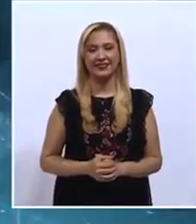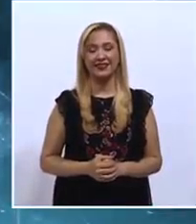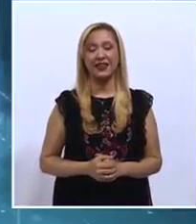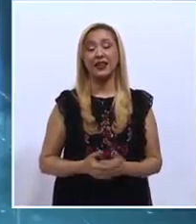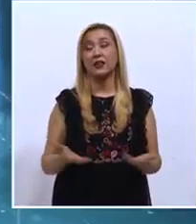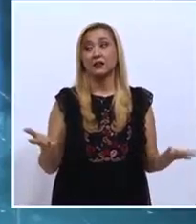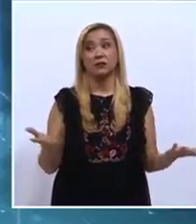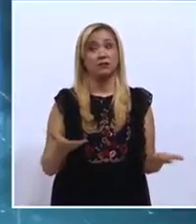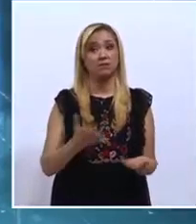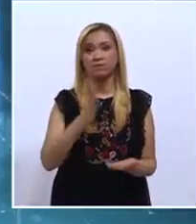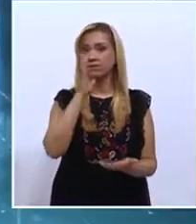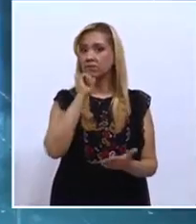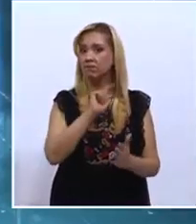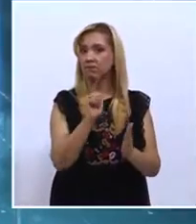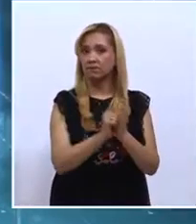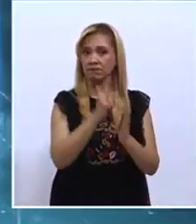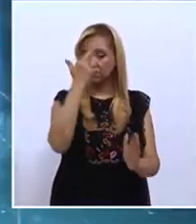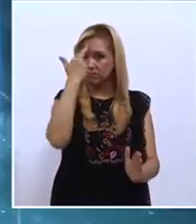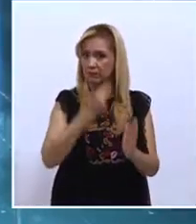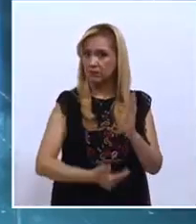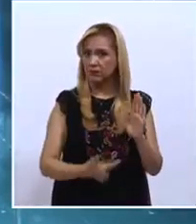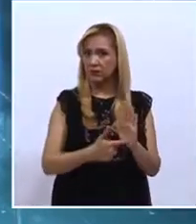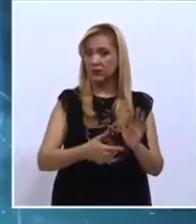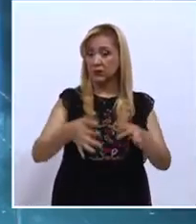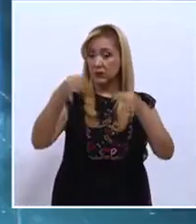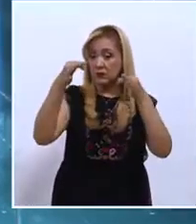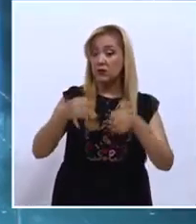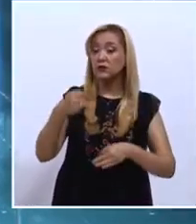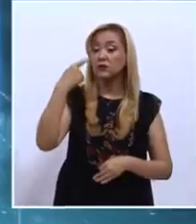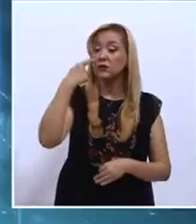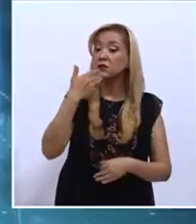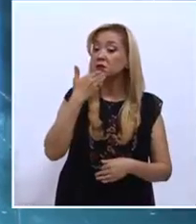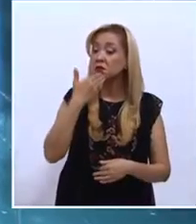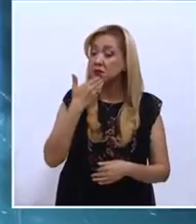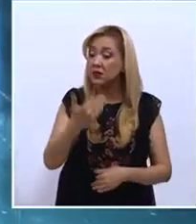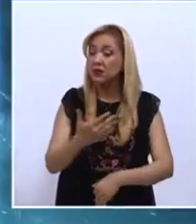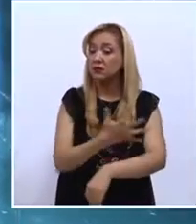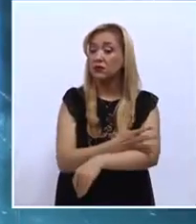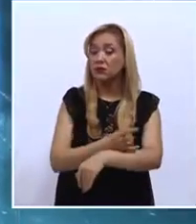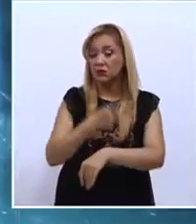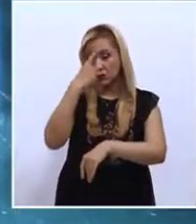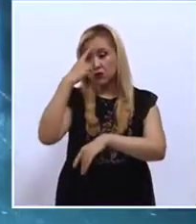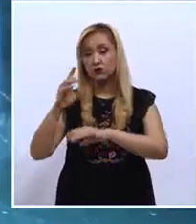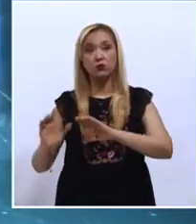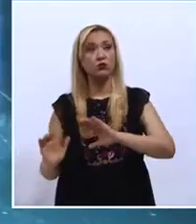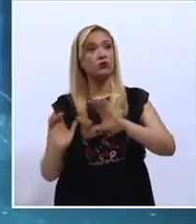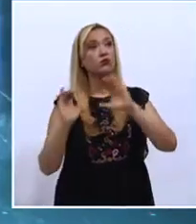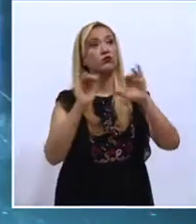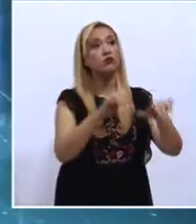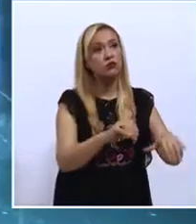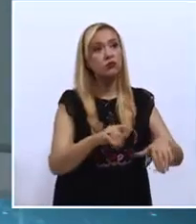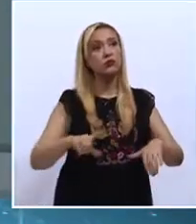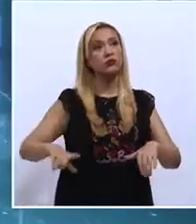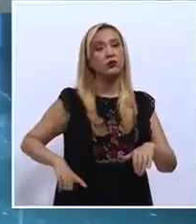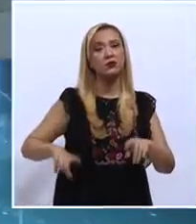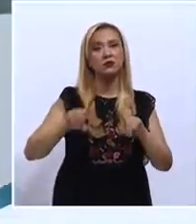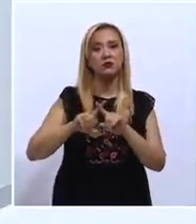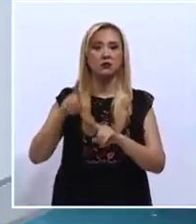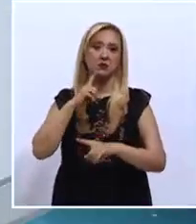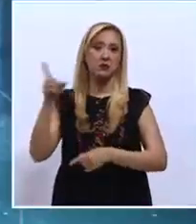Es ilegal exigir modo honesto de vida para acceder a cargos públicos o de elección, determina la Corte.